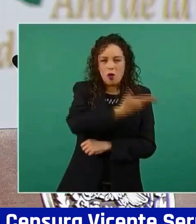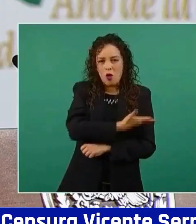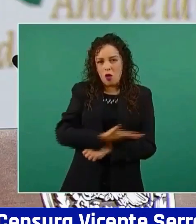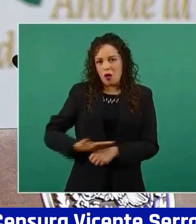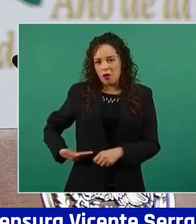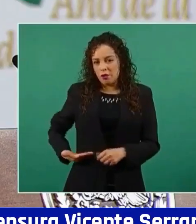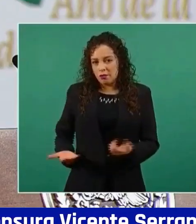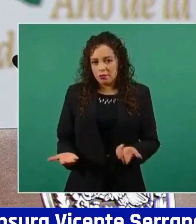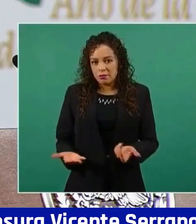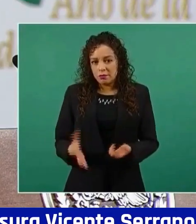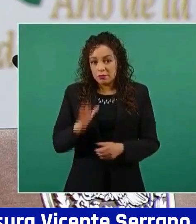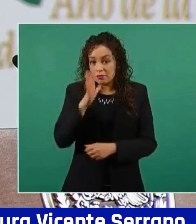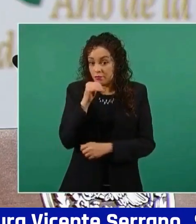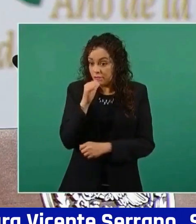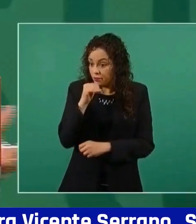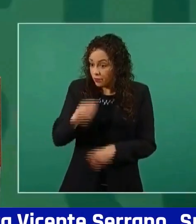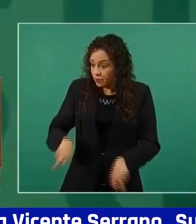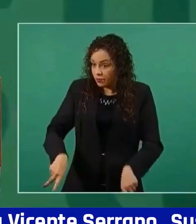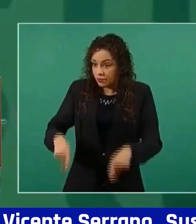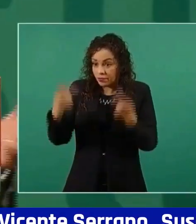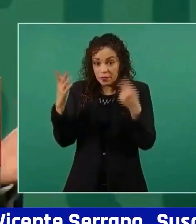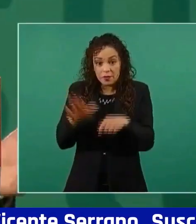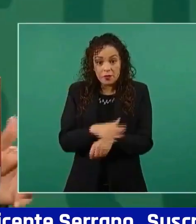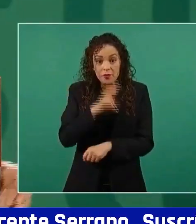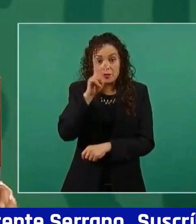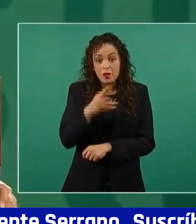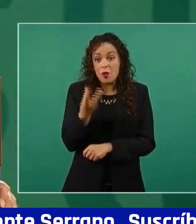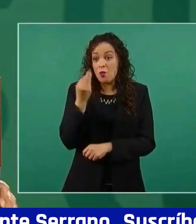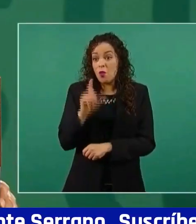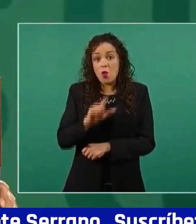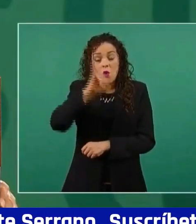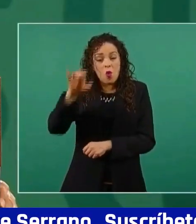que no se puede vender porque es demasiado lujoso.